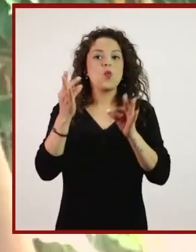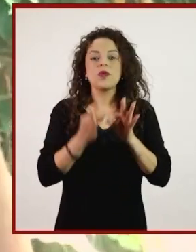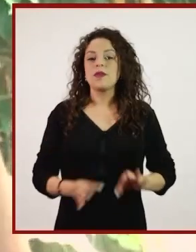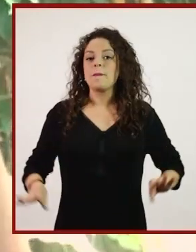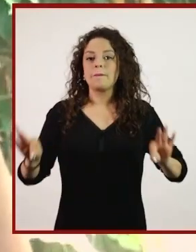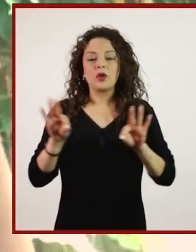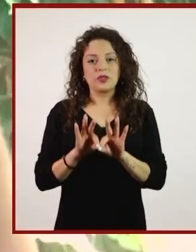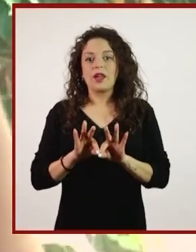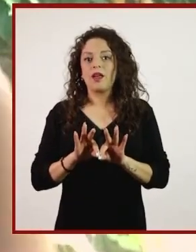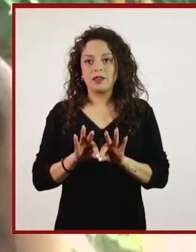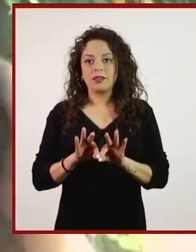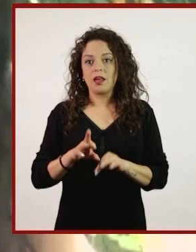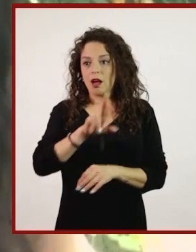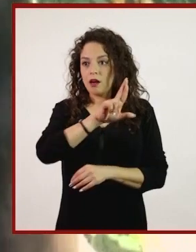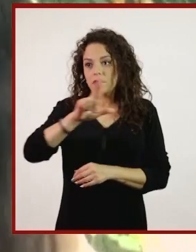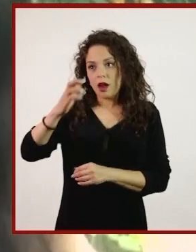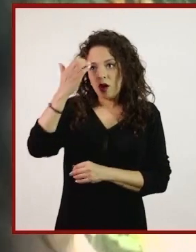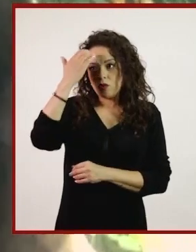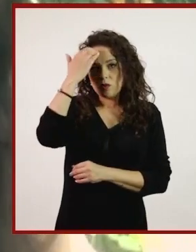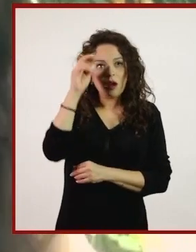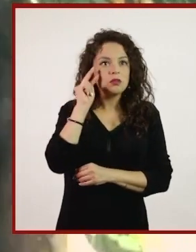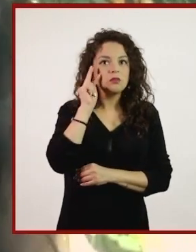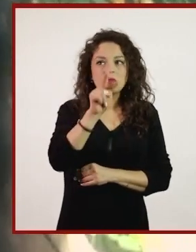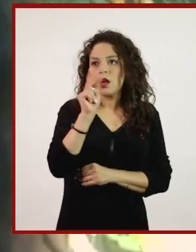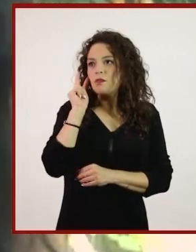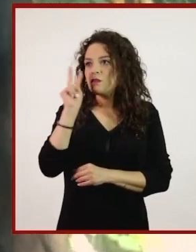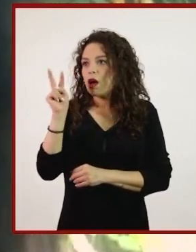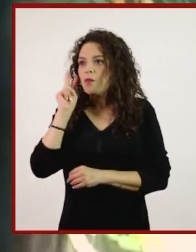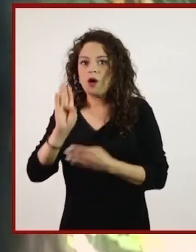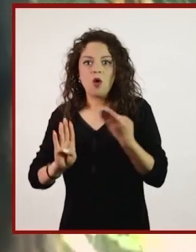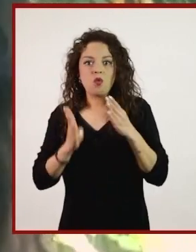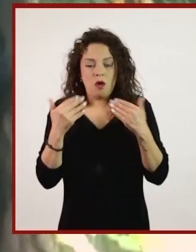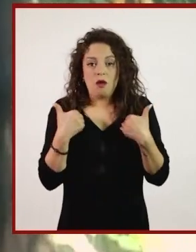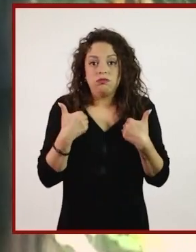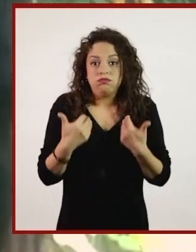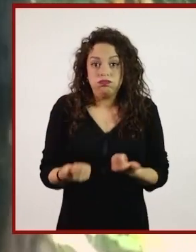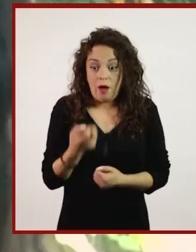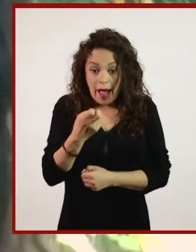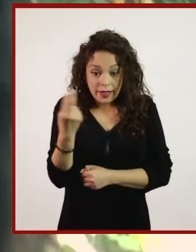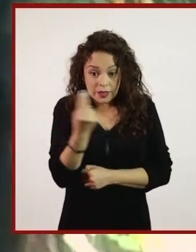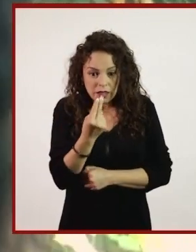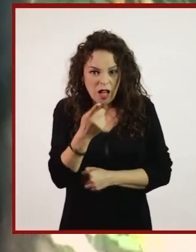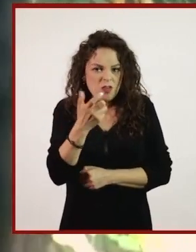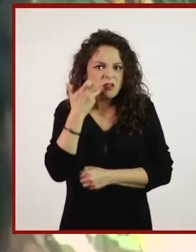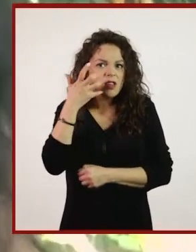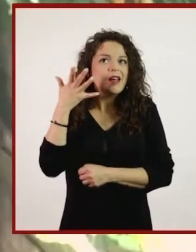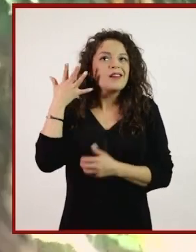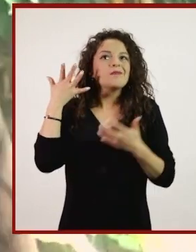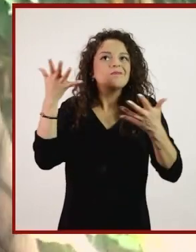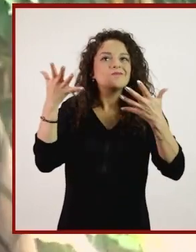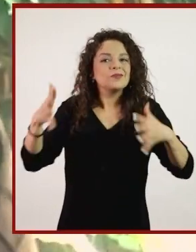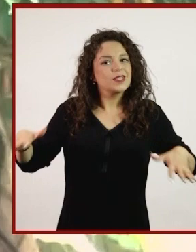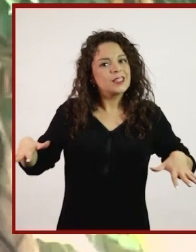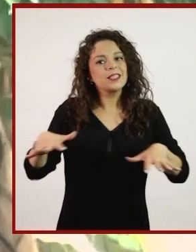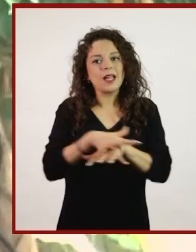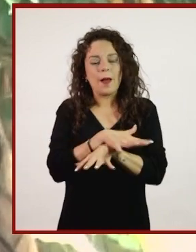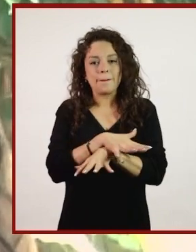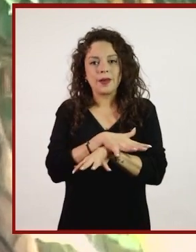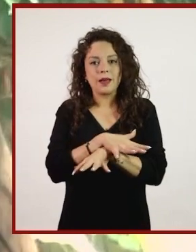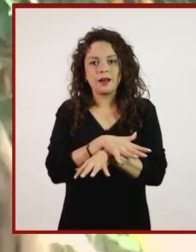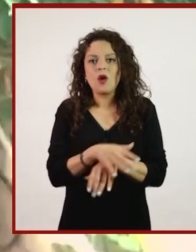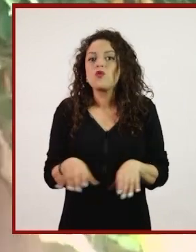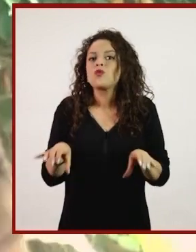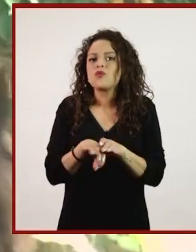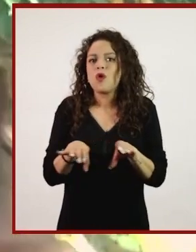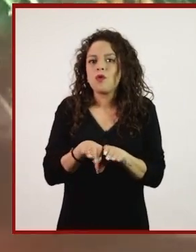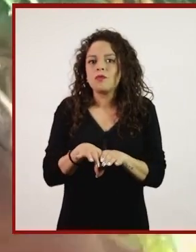Es importantísimo, ¿no? Como ir reconociendo el mundo y esto que necesitas y quieres cambiar